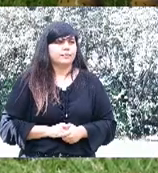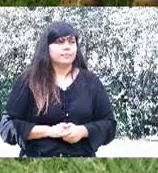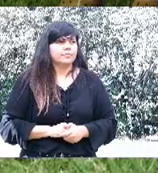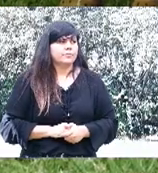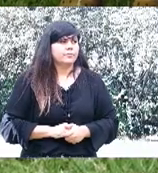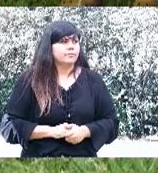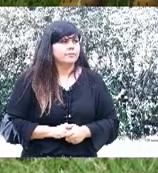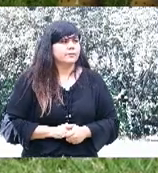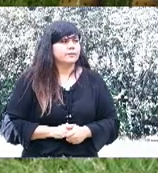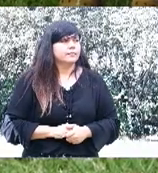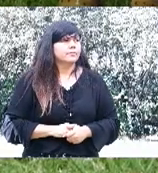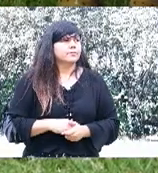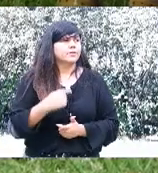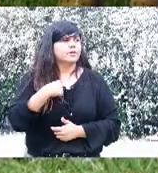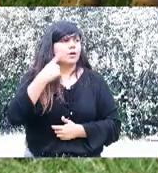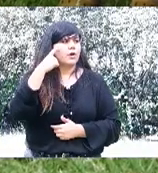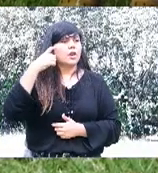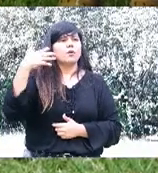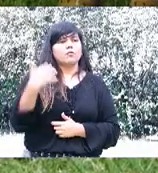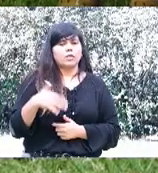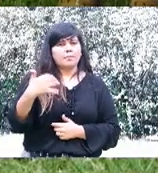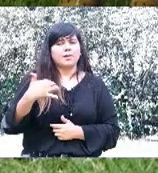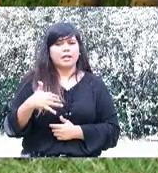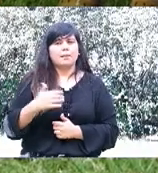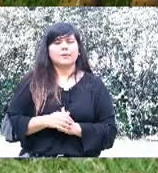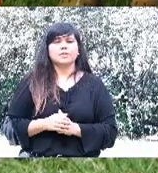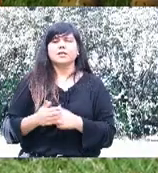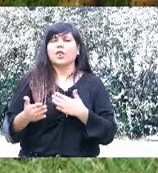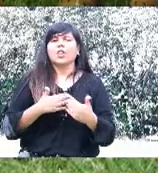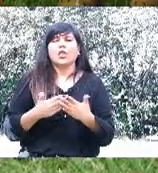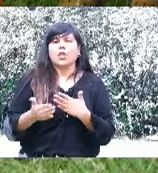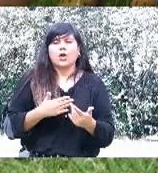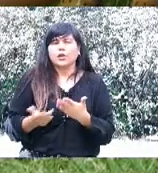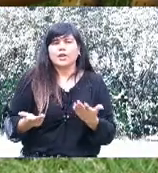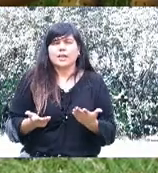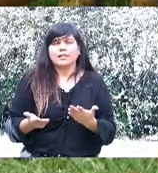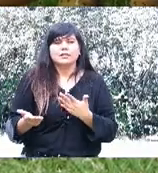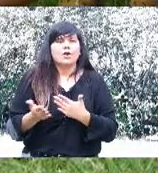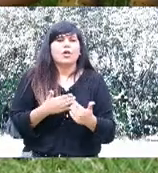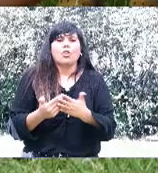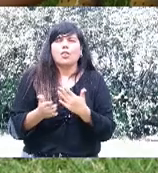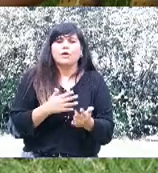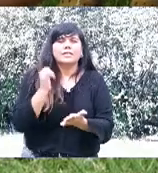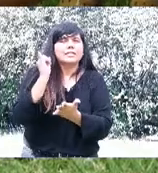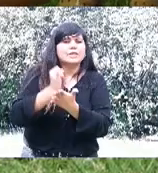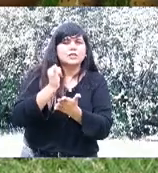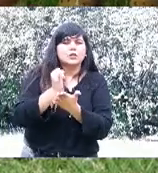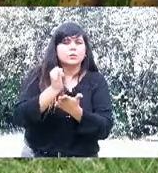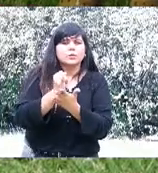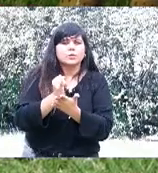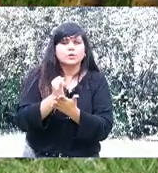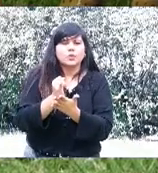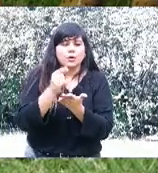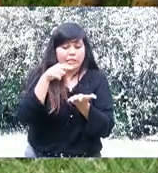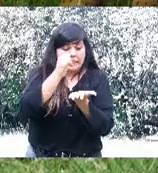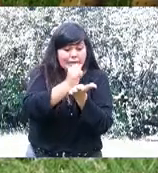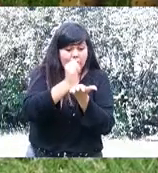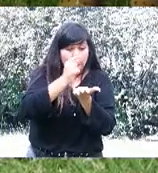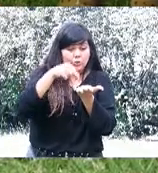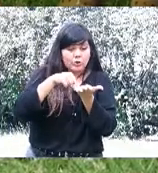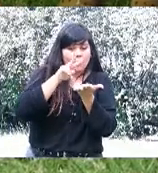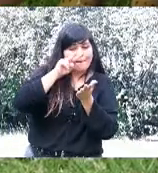e fundamentalmente es de dónde precisión desde dónde desde la institución Cómo Mira el